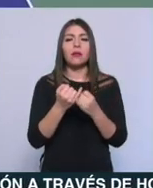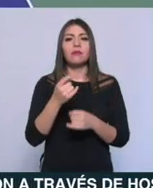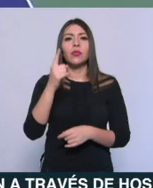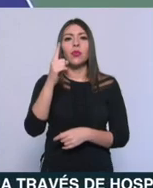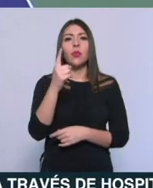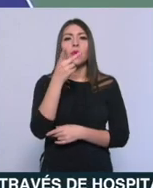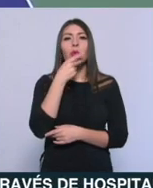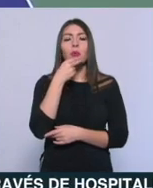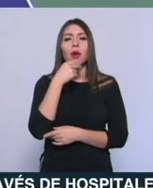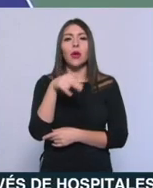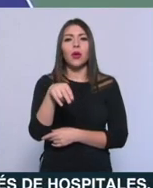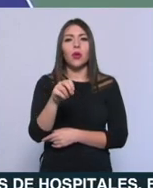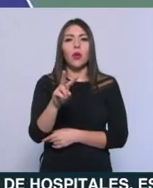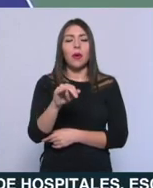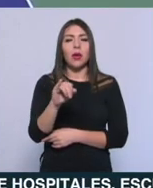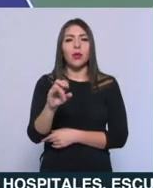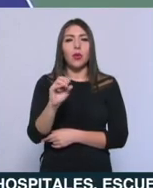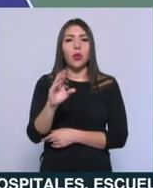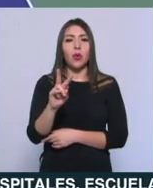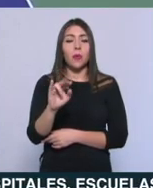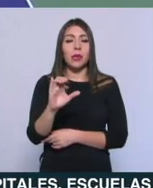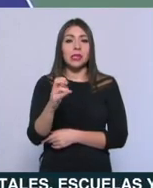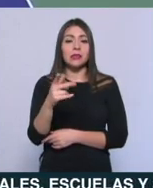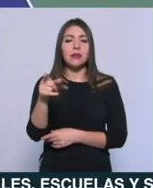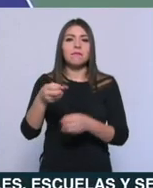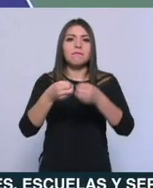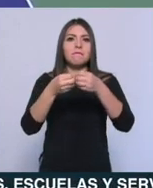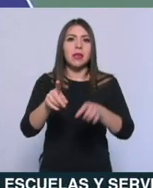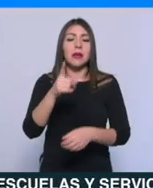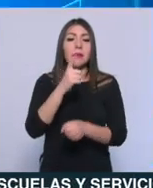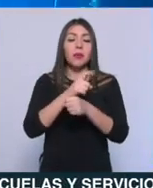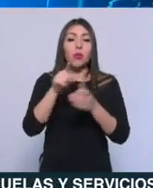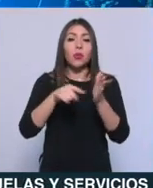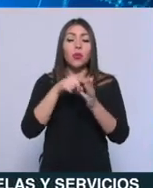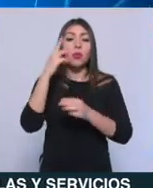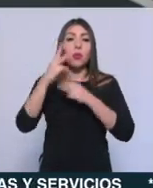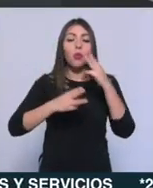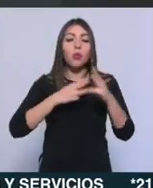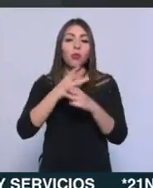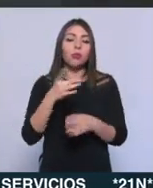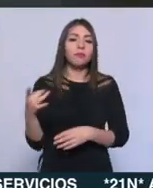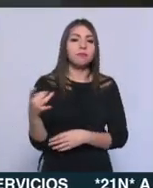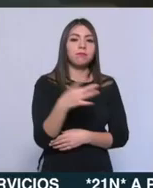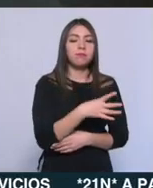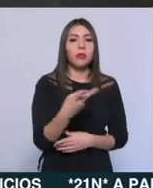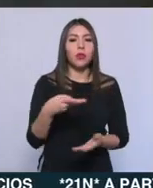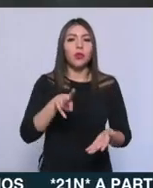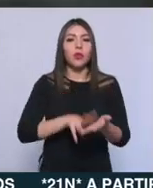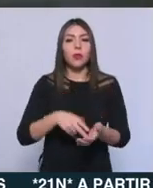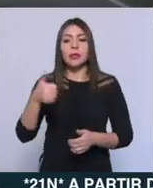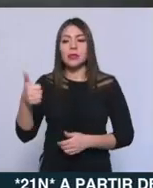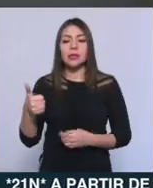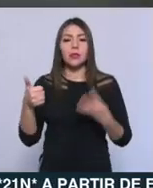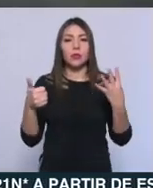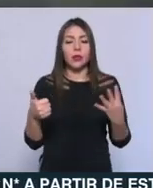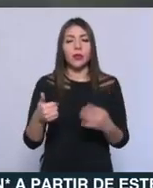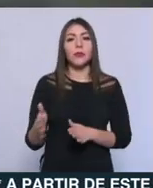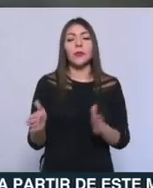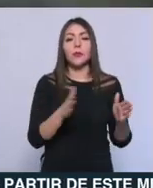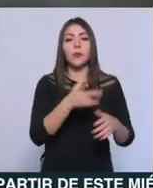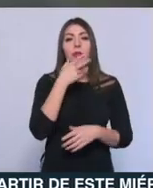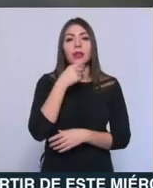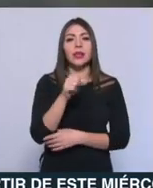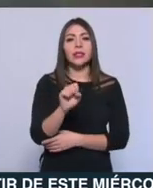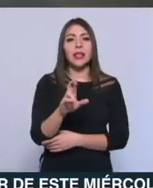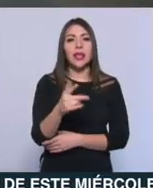mundo Novak Djokovic al caer ante el alemán Filip por un doble 6-4. El mexicano Sergio Pérez se dijo listo para